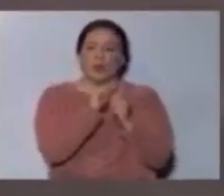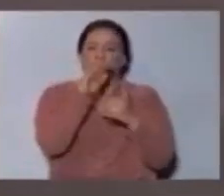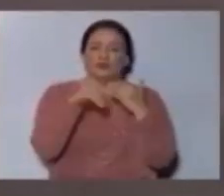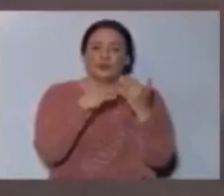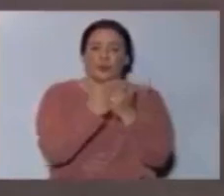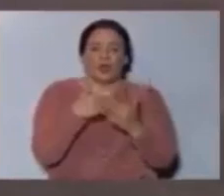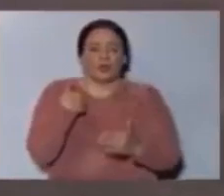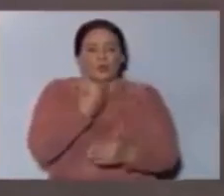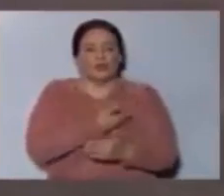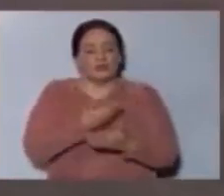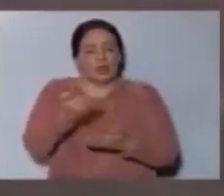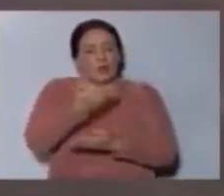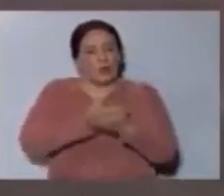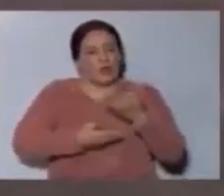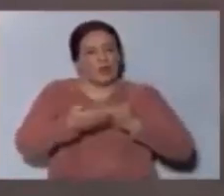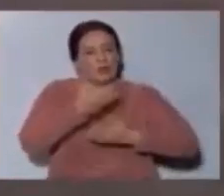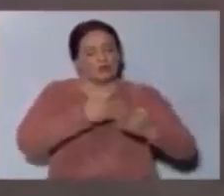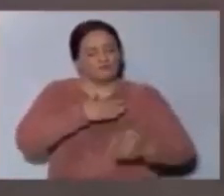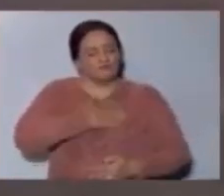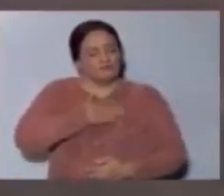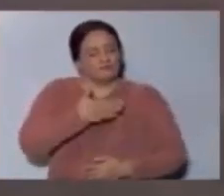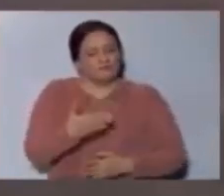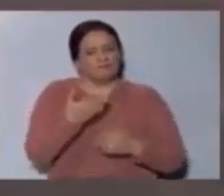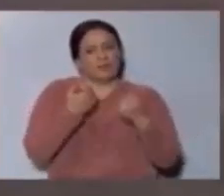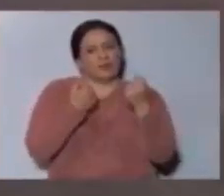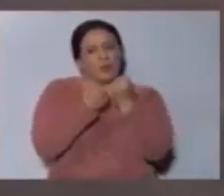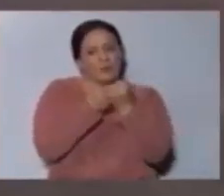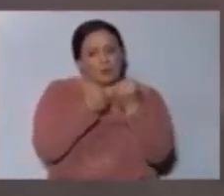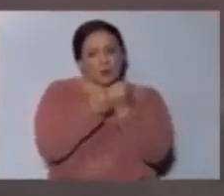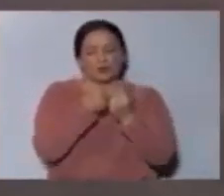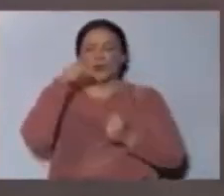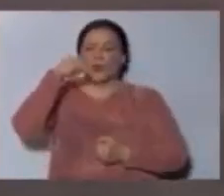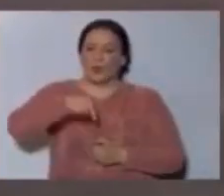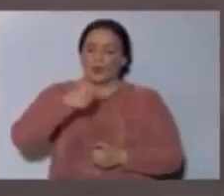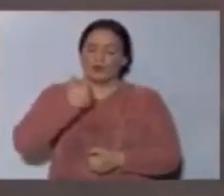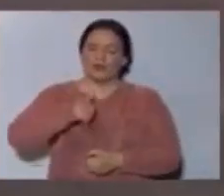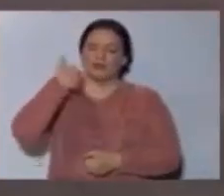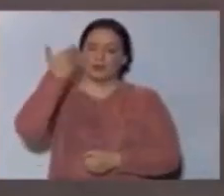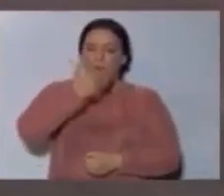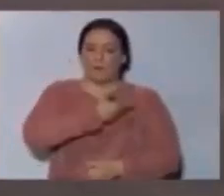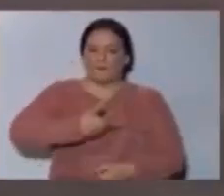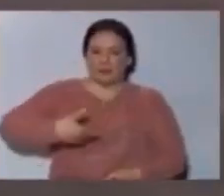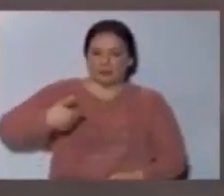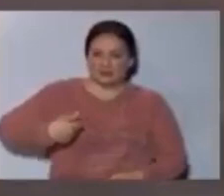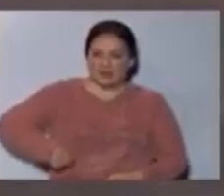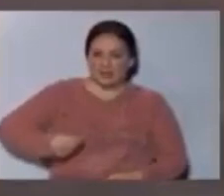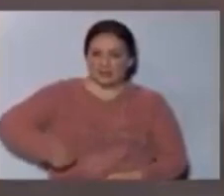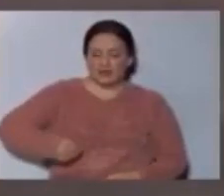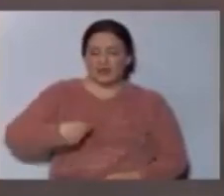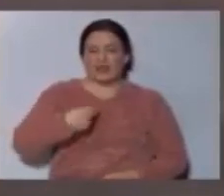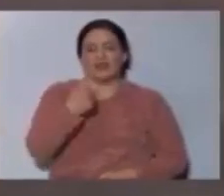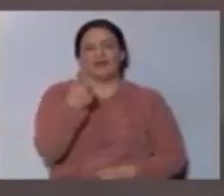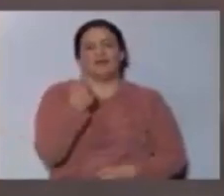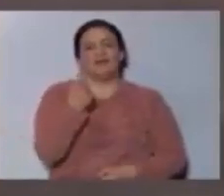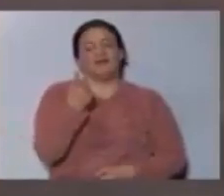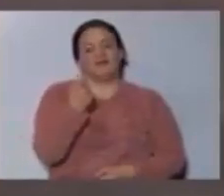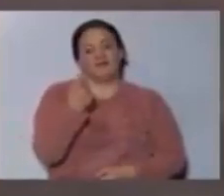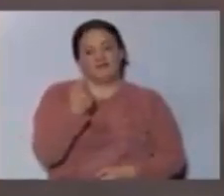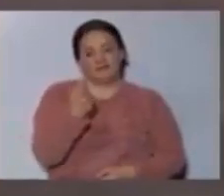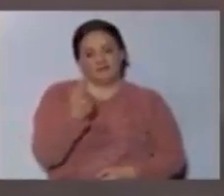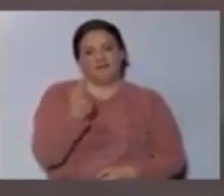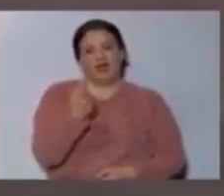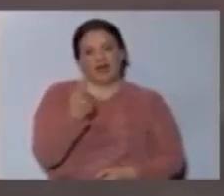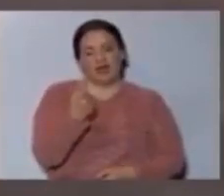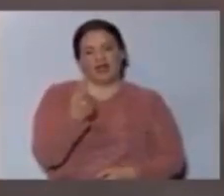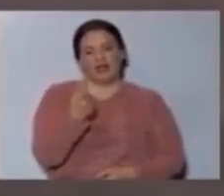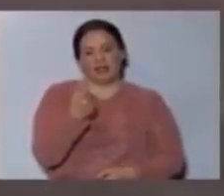nuestra colaboración, anuencia y apoyo, hoy el señor presidente falta al respeto una